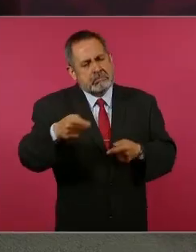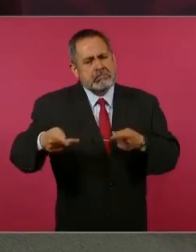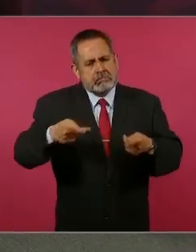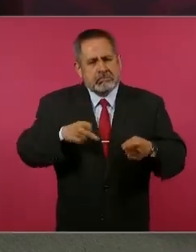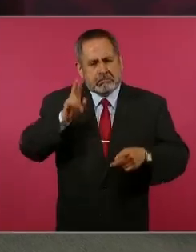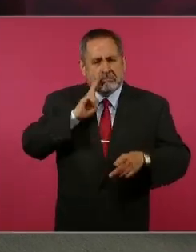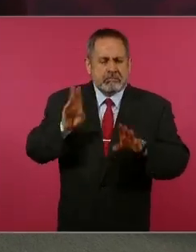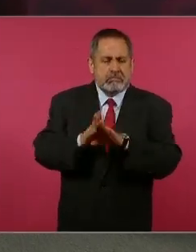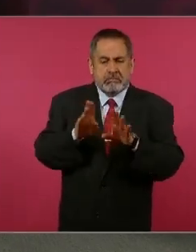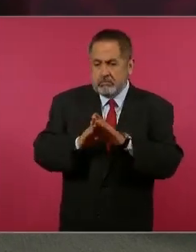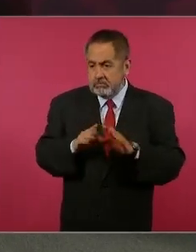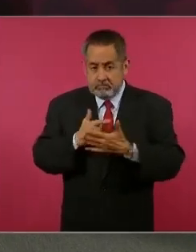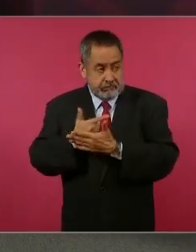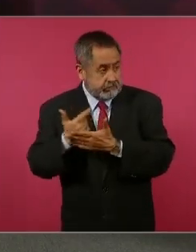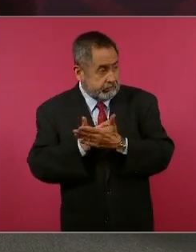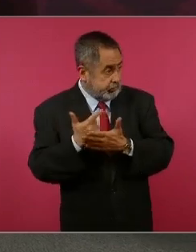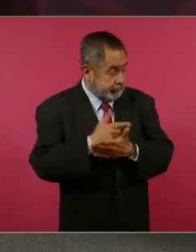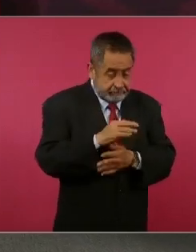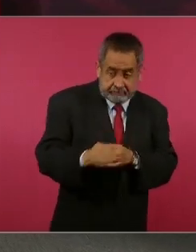se terminó el conteo.